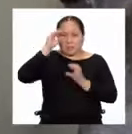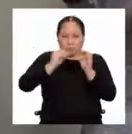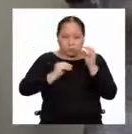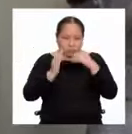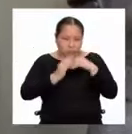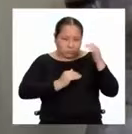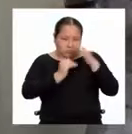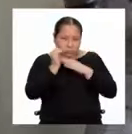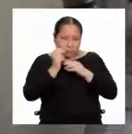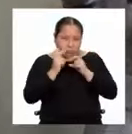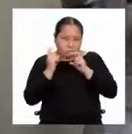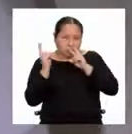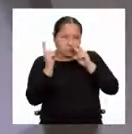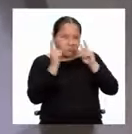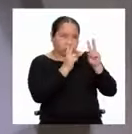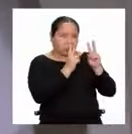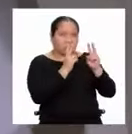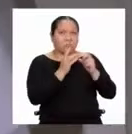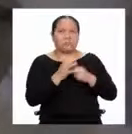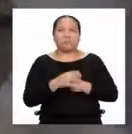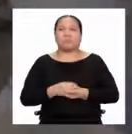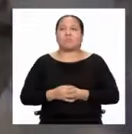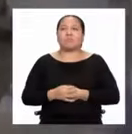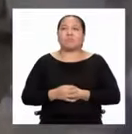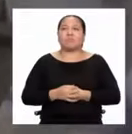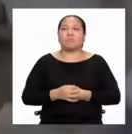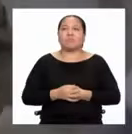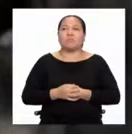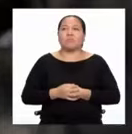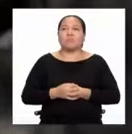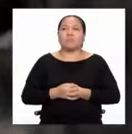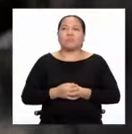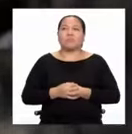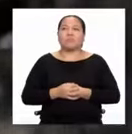real y lo podemos ver acá en el museo.